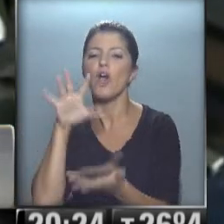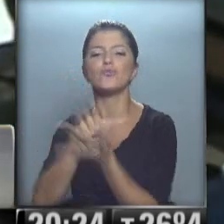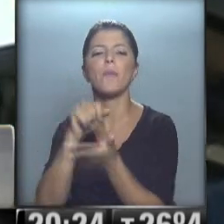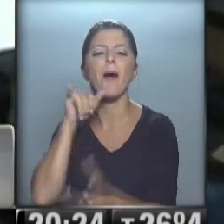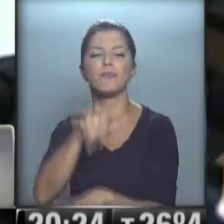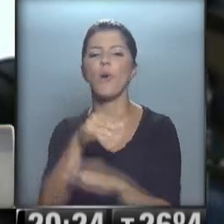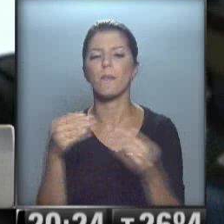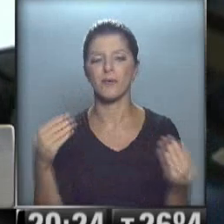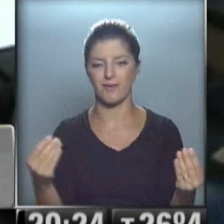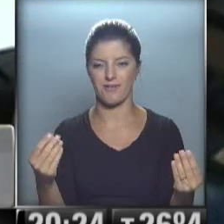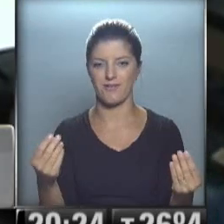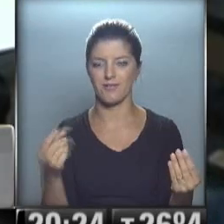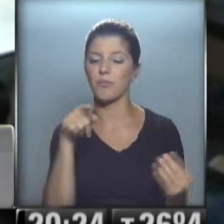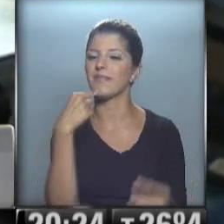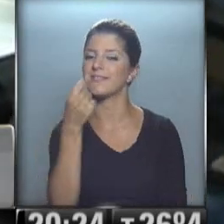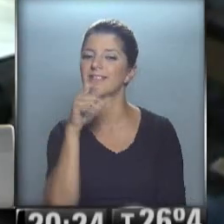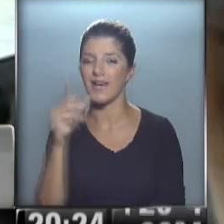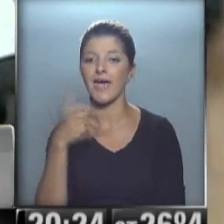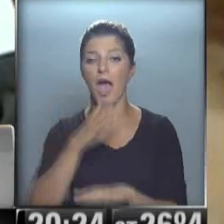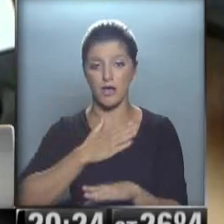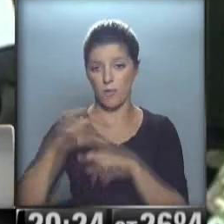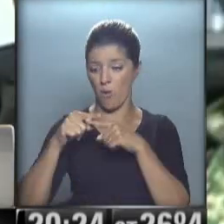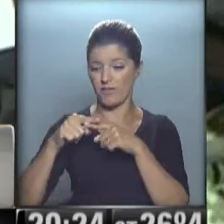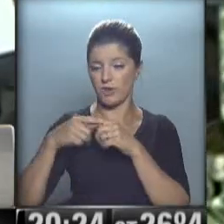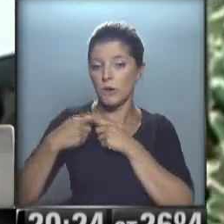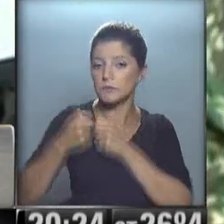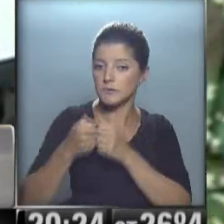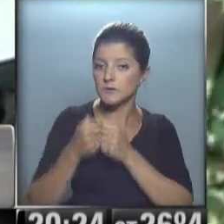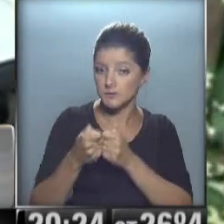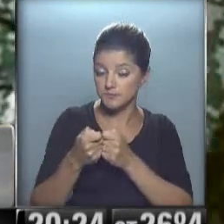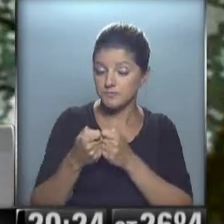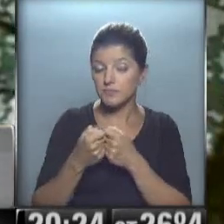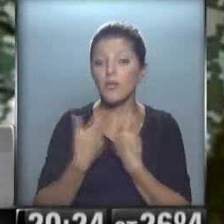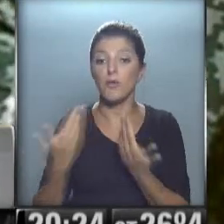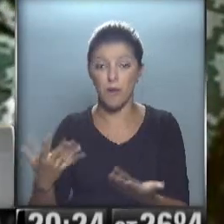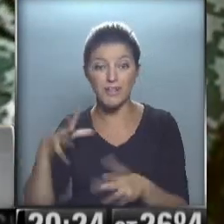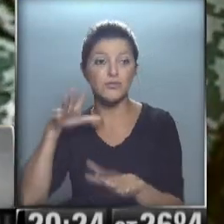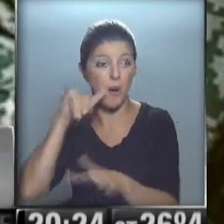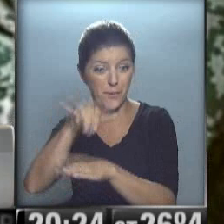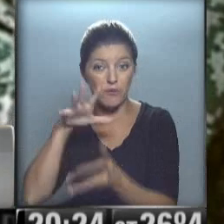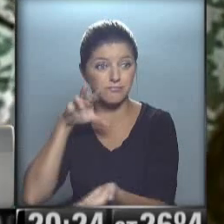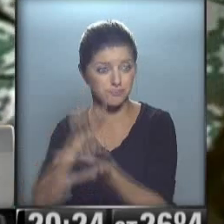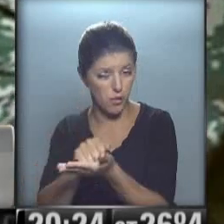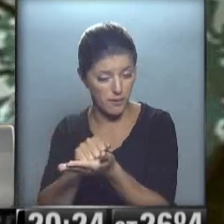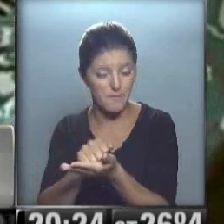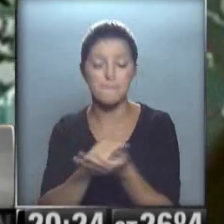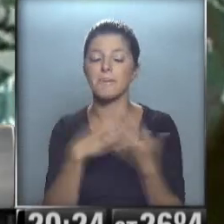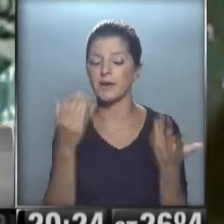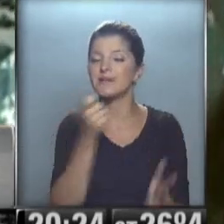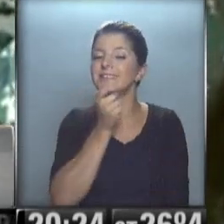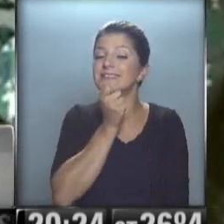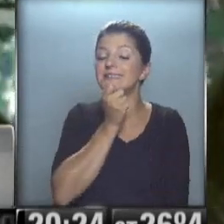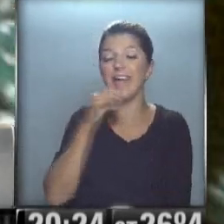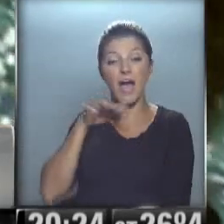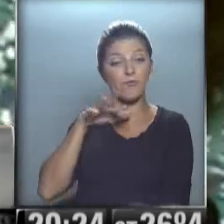porque él decía que era perseguido políticamente en su país de origen y por eso secuestra el avión. Lo que pasa es que cuando hay un secuestro de